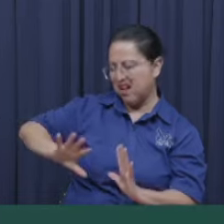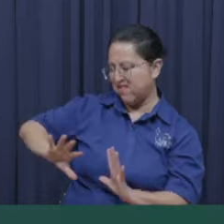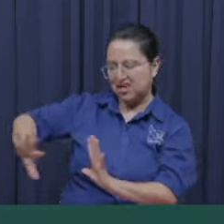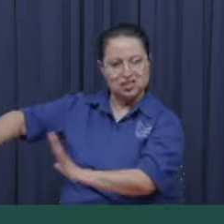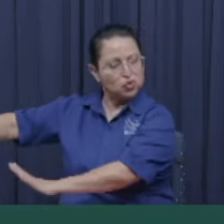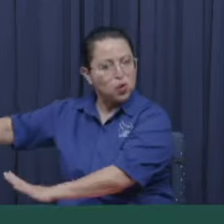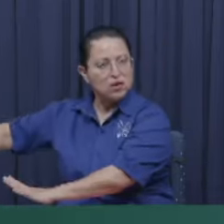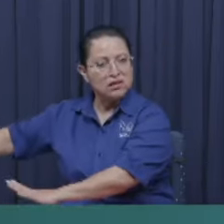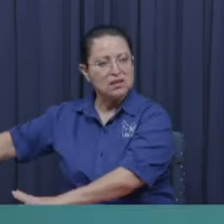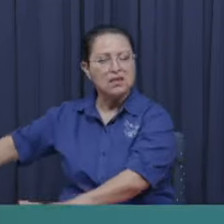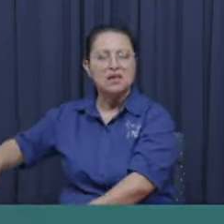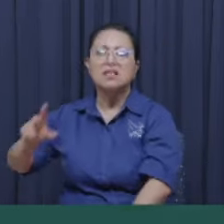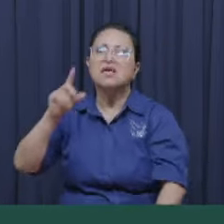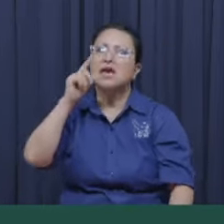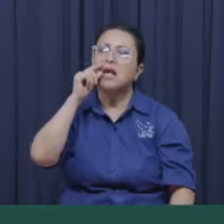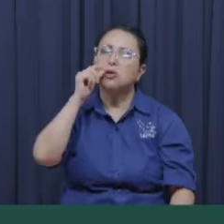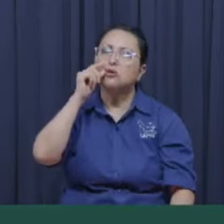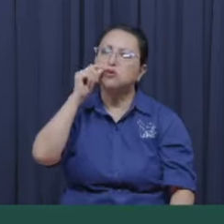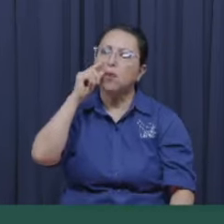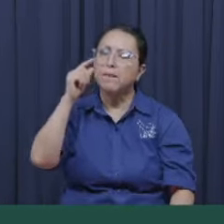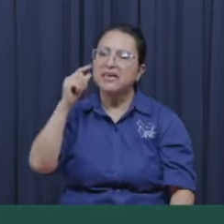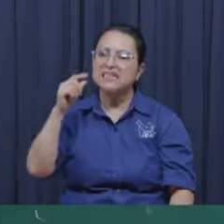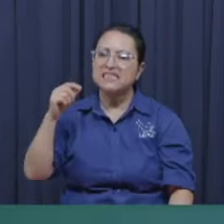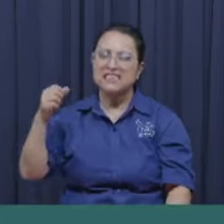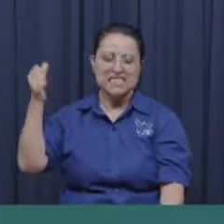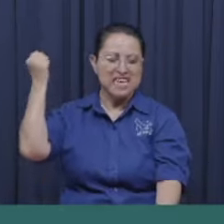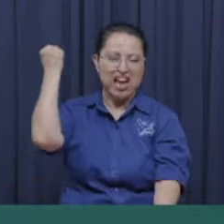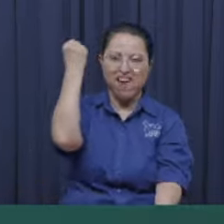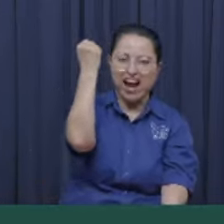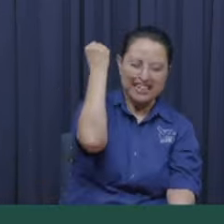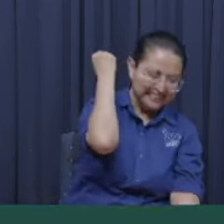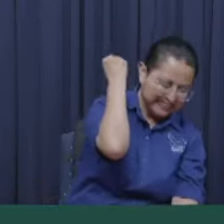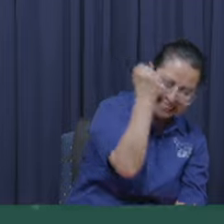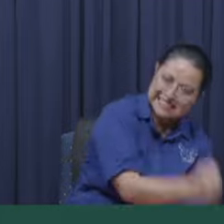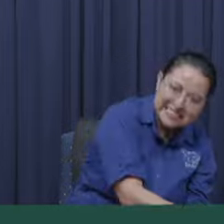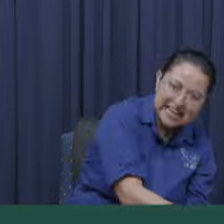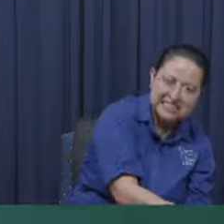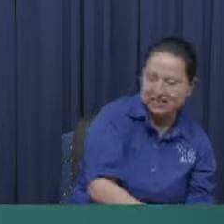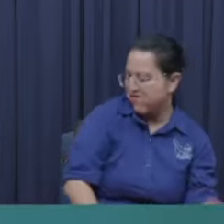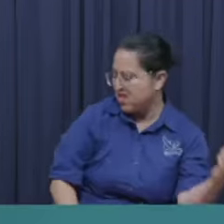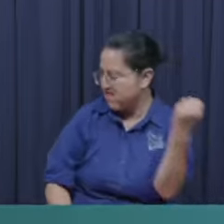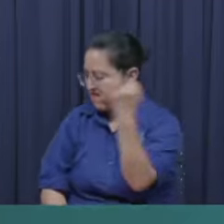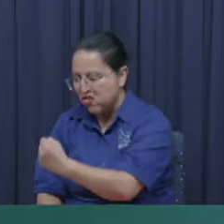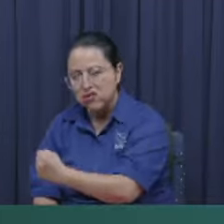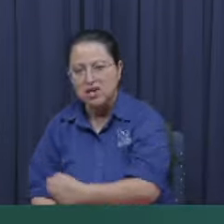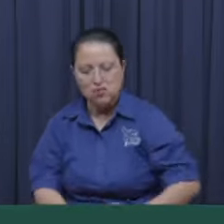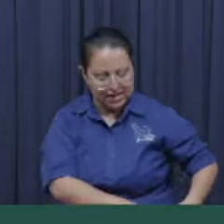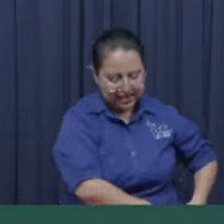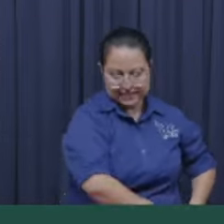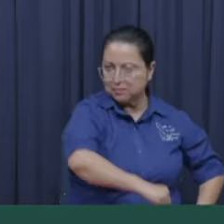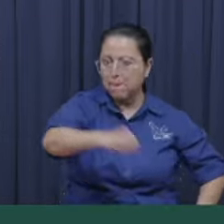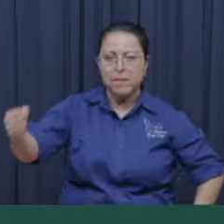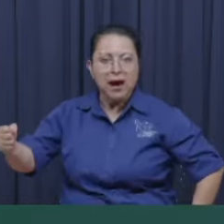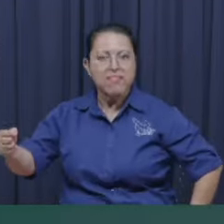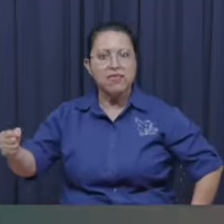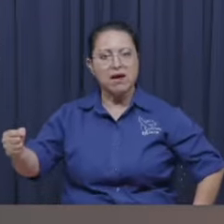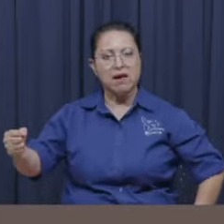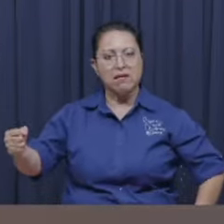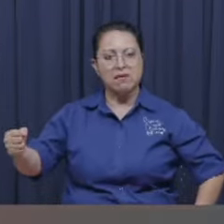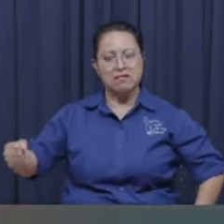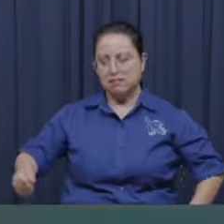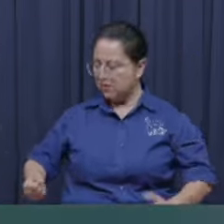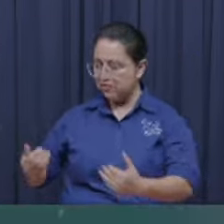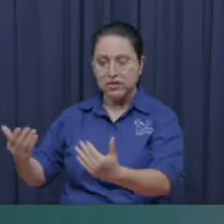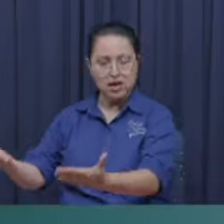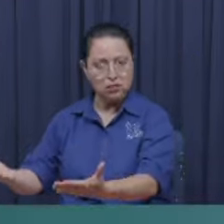y que los hombres se mataran unos a otros. Y se le dio una gran espada. Y yo cuando miro